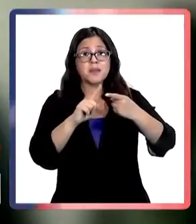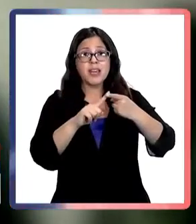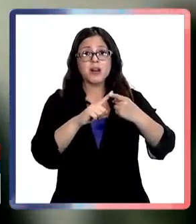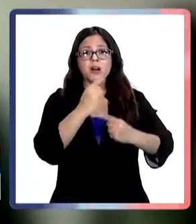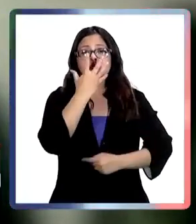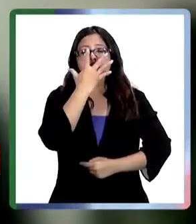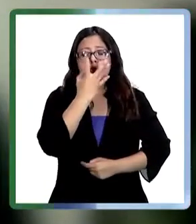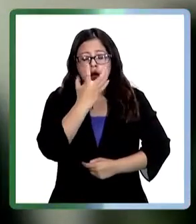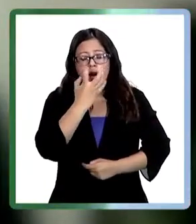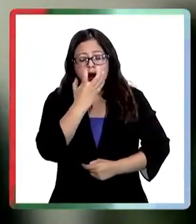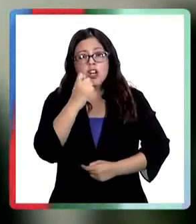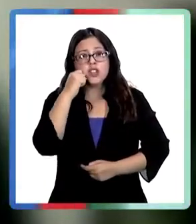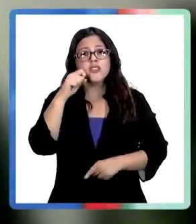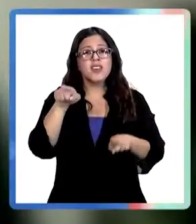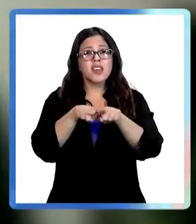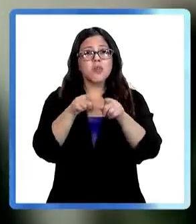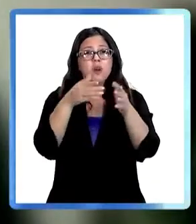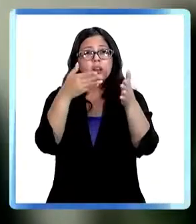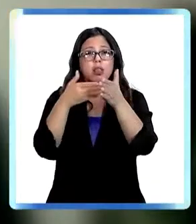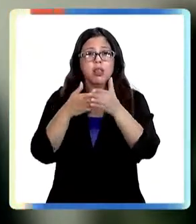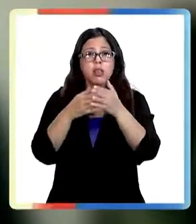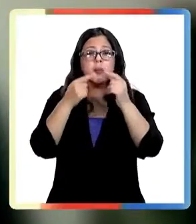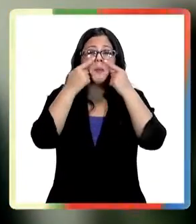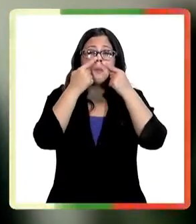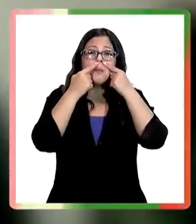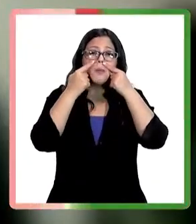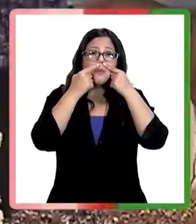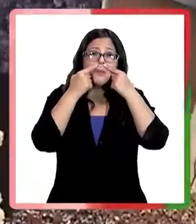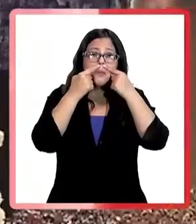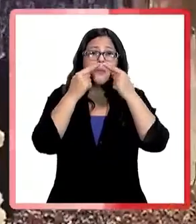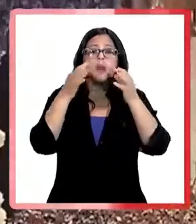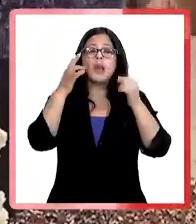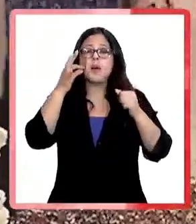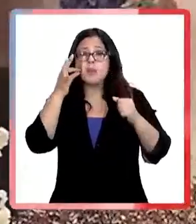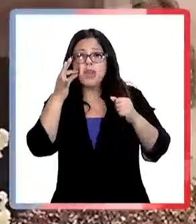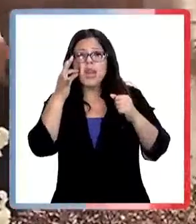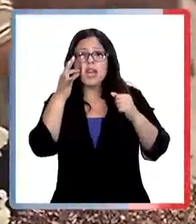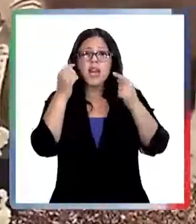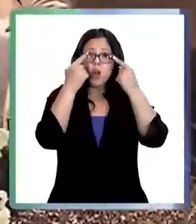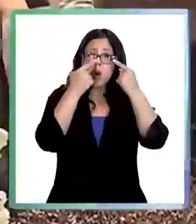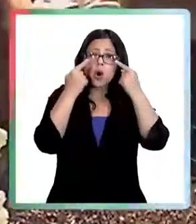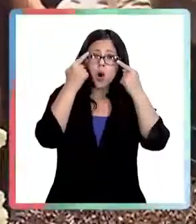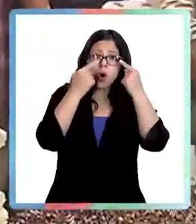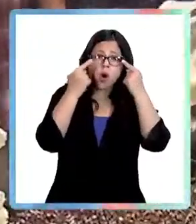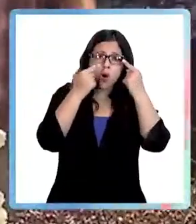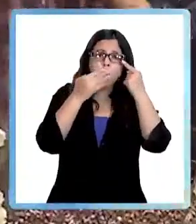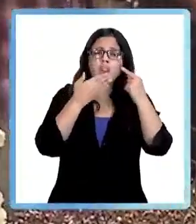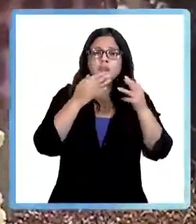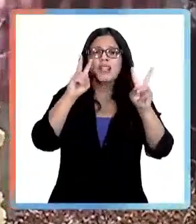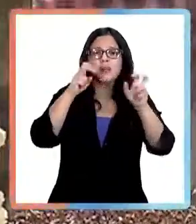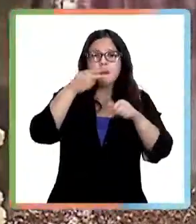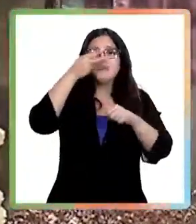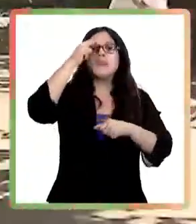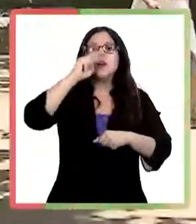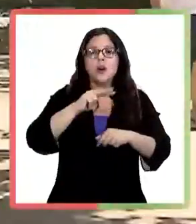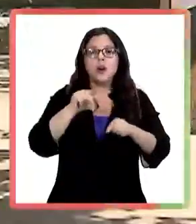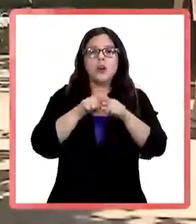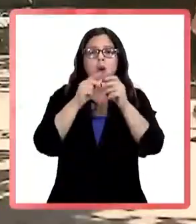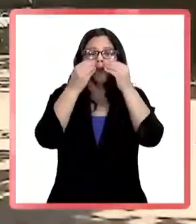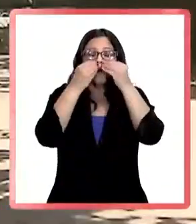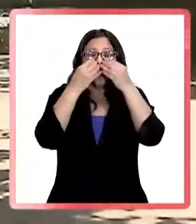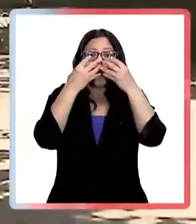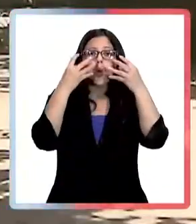porque al ser alérgicos, sus mecanismos de barrera, la mucosa nasal, la piel, la mucosa ocular, la mucosa respiratoria,